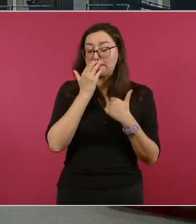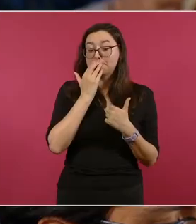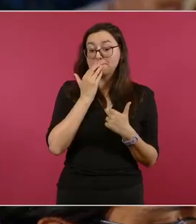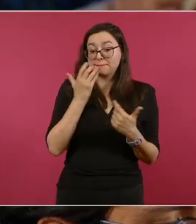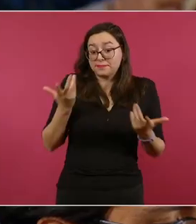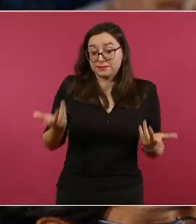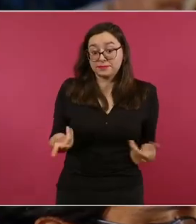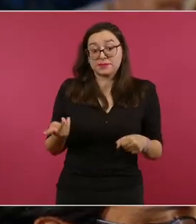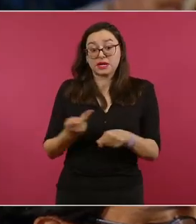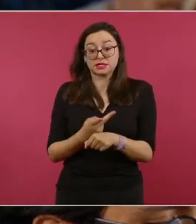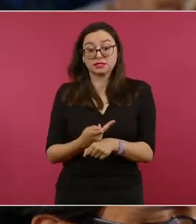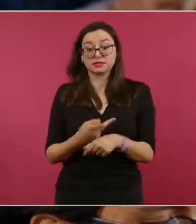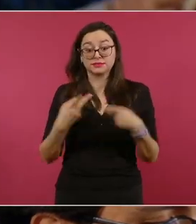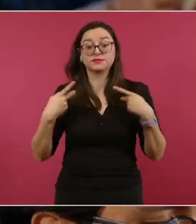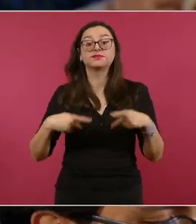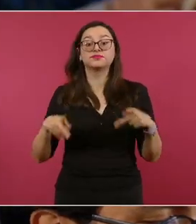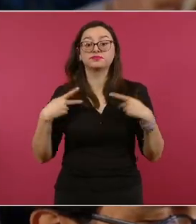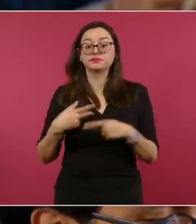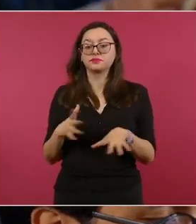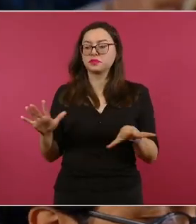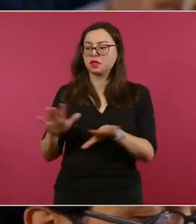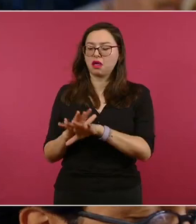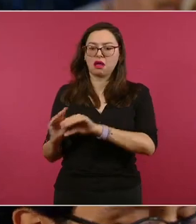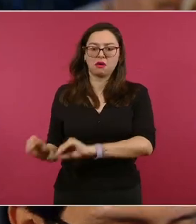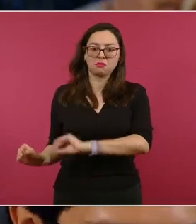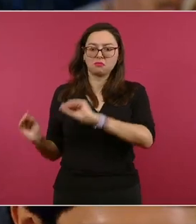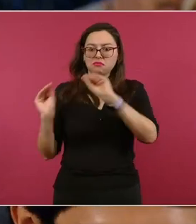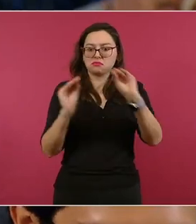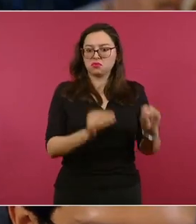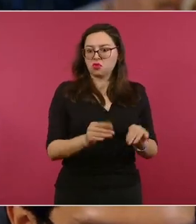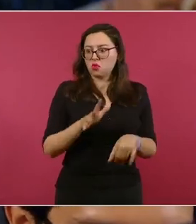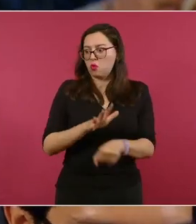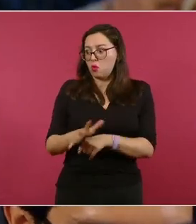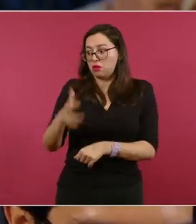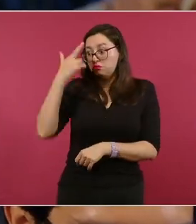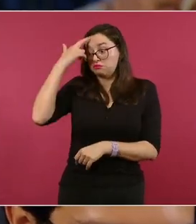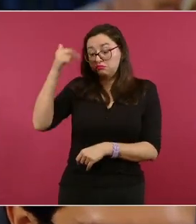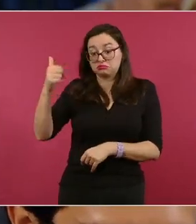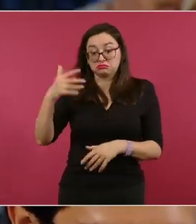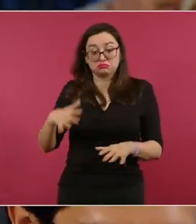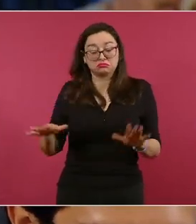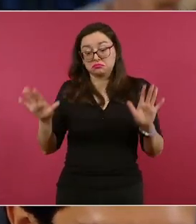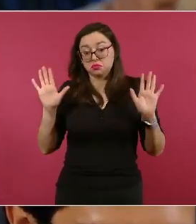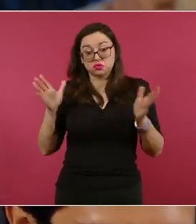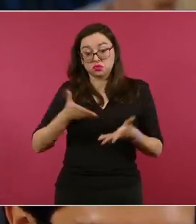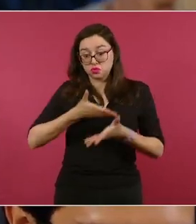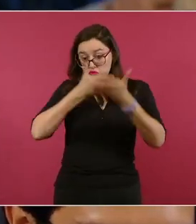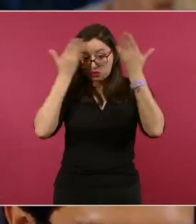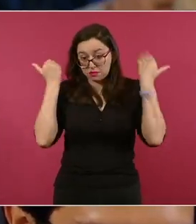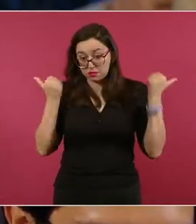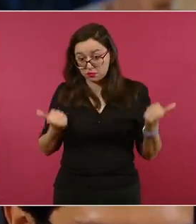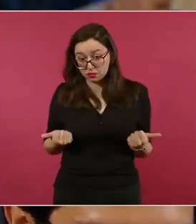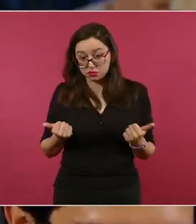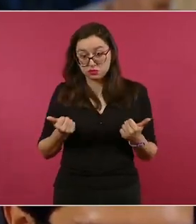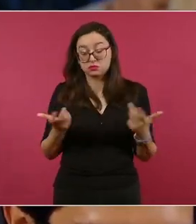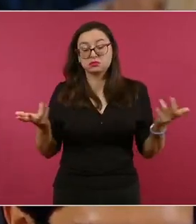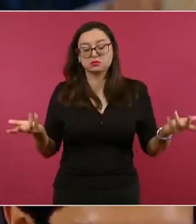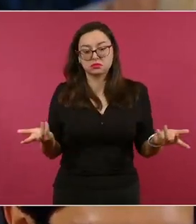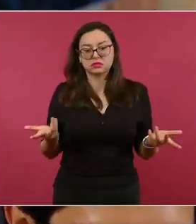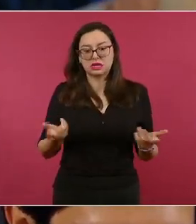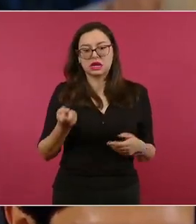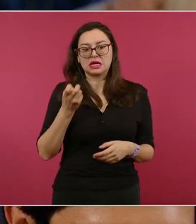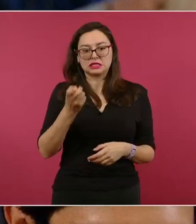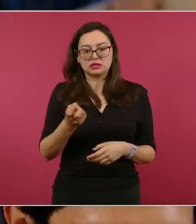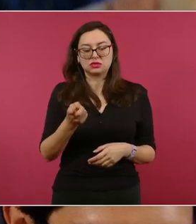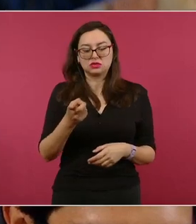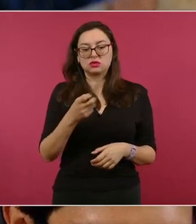que ha llevado a muchas personas pues a cambiar de vida, a dejar sus lugares de origen, sus cosas, su propia identidad. Yo quisiera